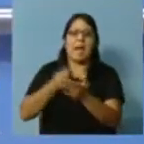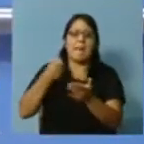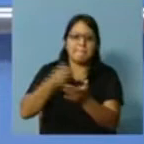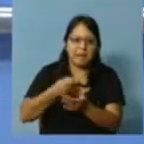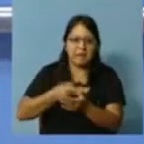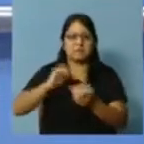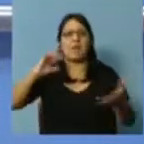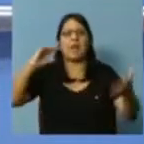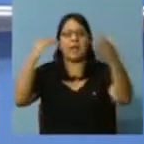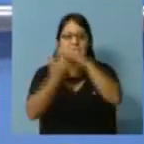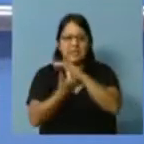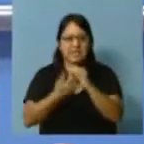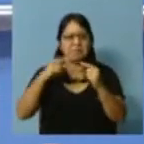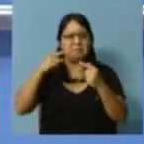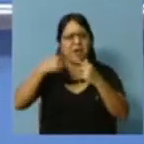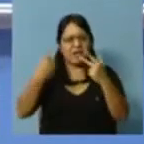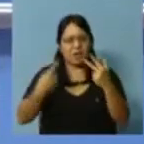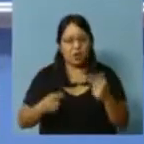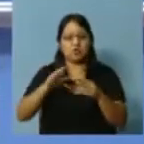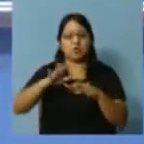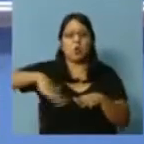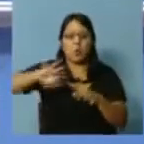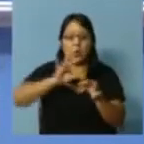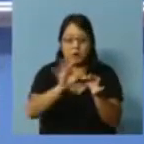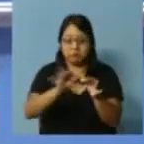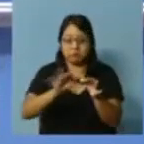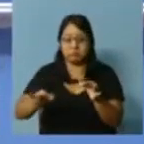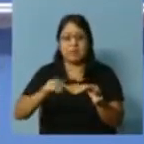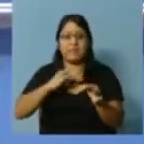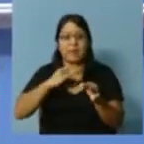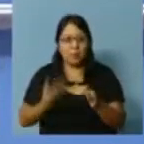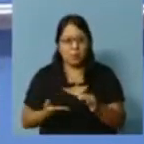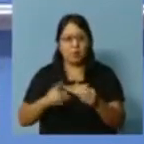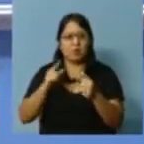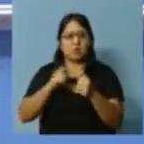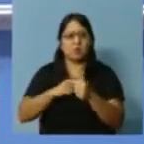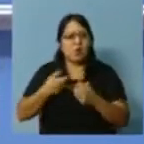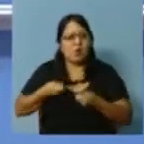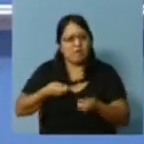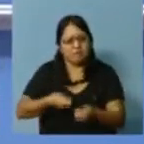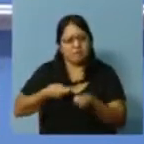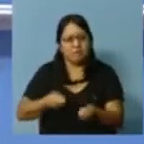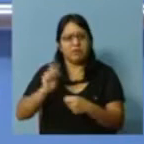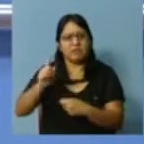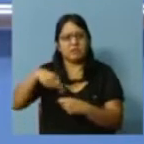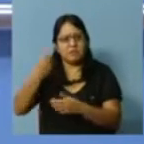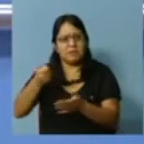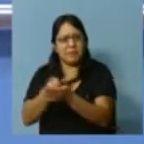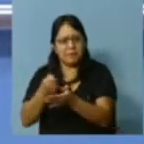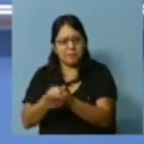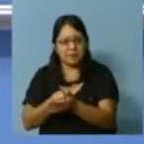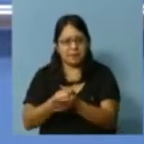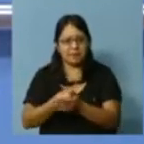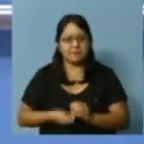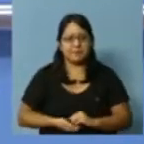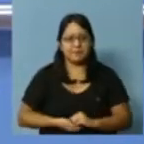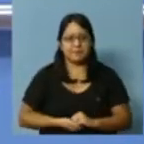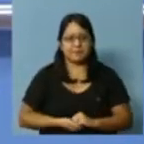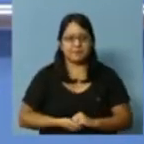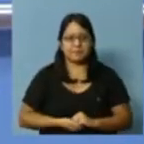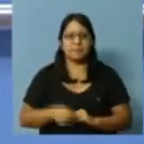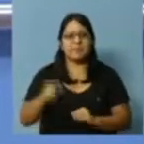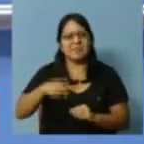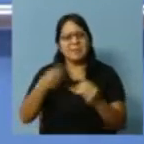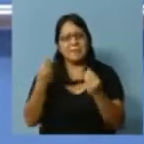la media economía nacional del guión es región la presión tributaria entendemos que esto se ha se ha hecho un